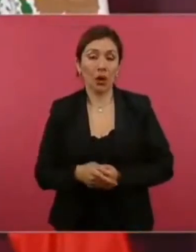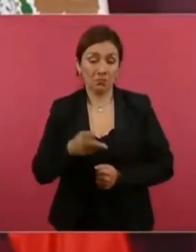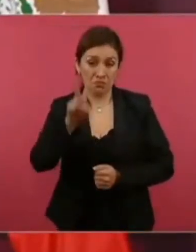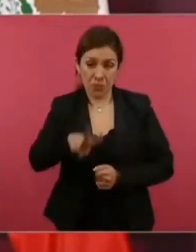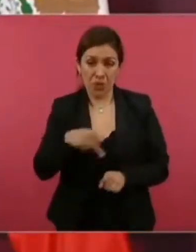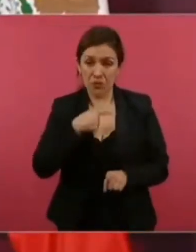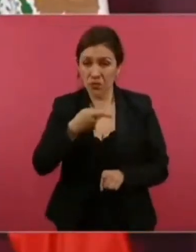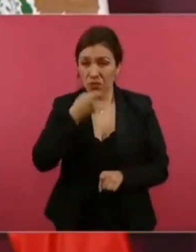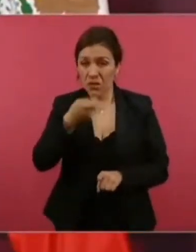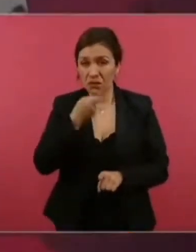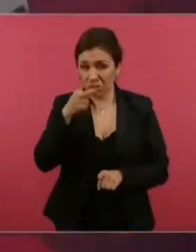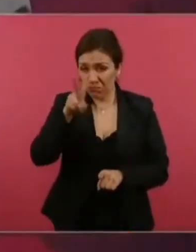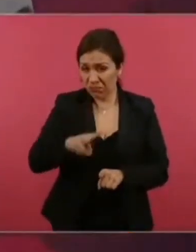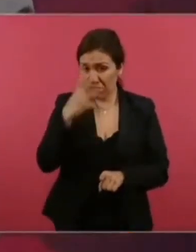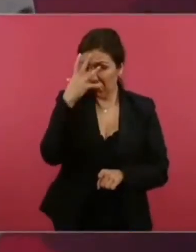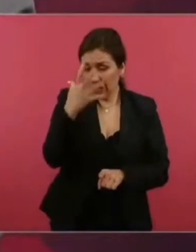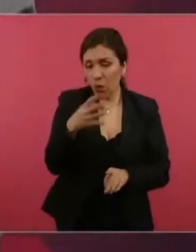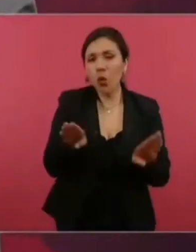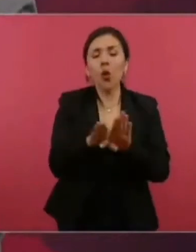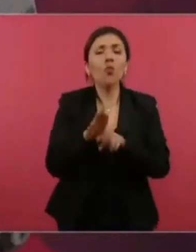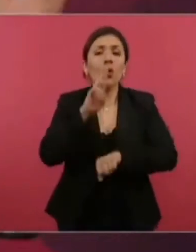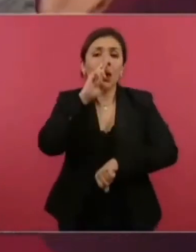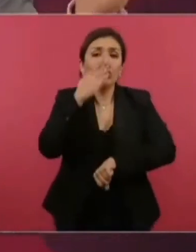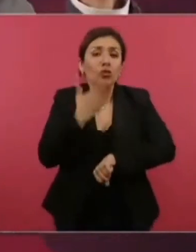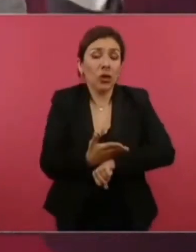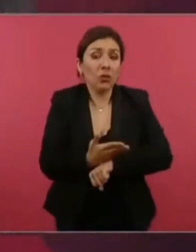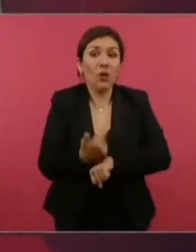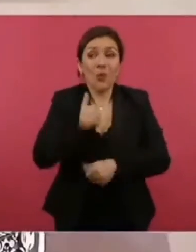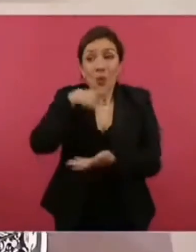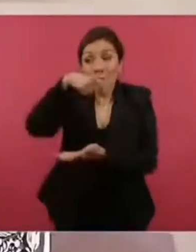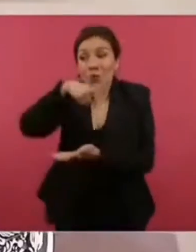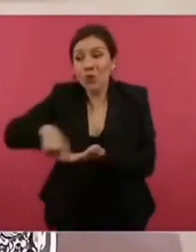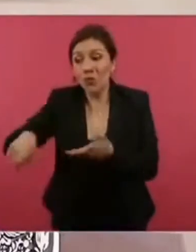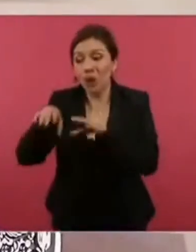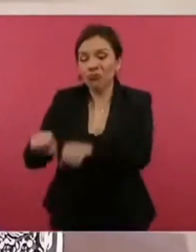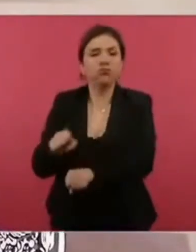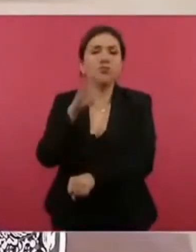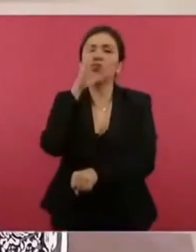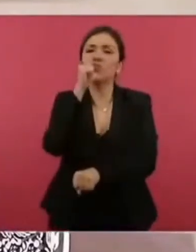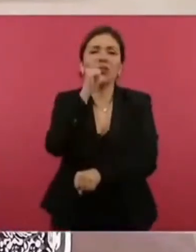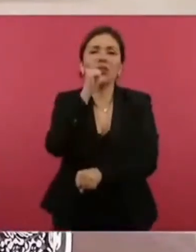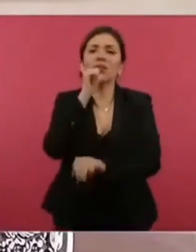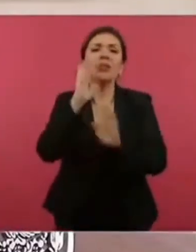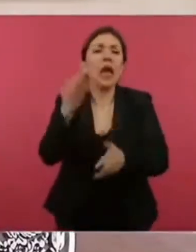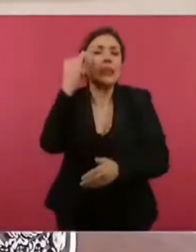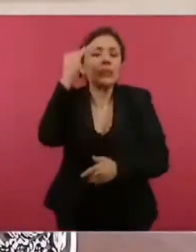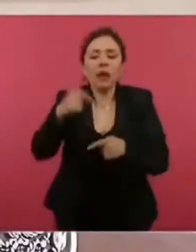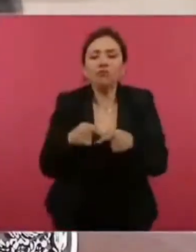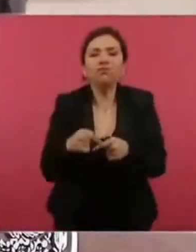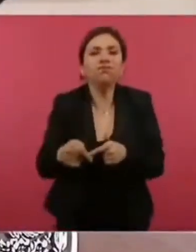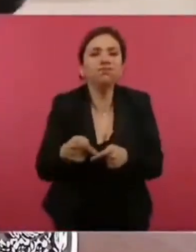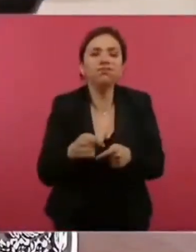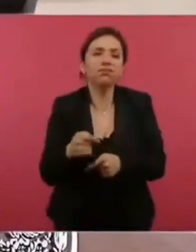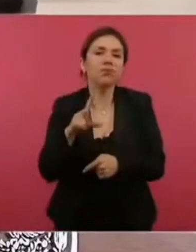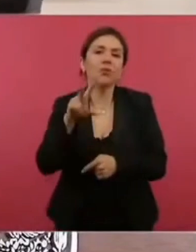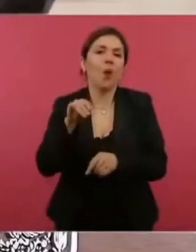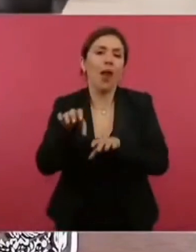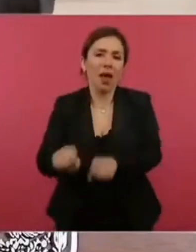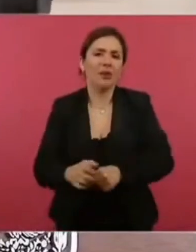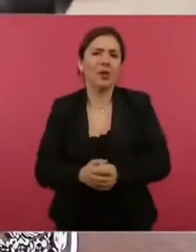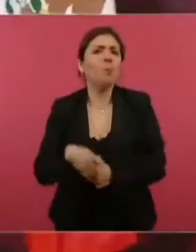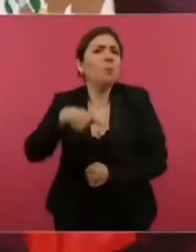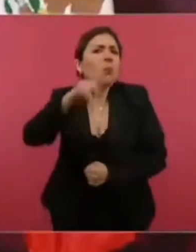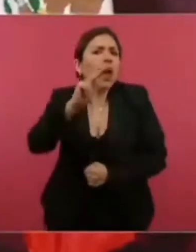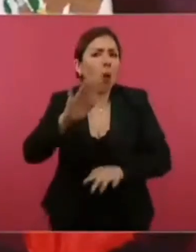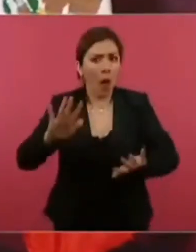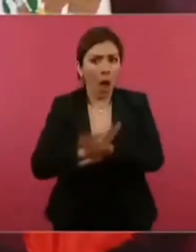sinceridad y responsabilidad, ya no podemos por el tiempo. Sin embargo, un nuevo gobierno sí